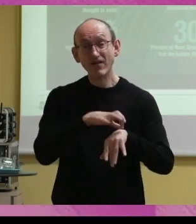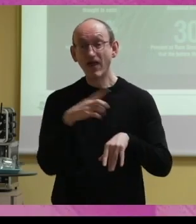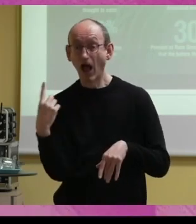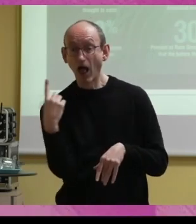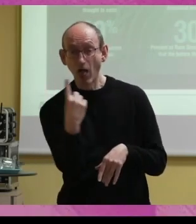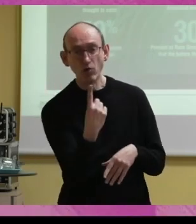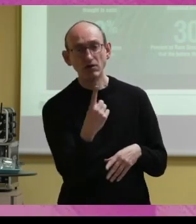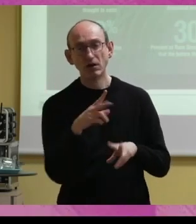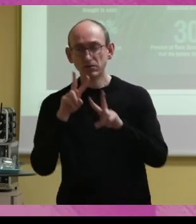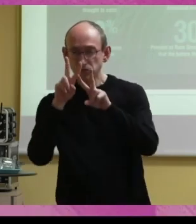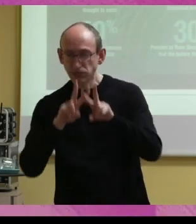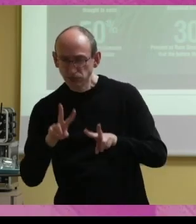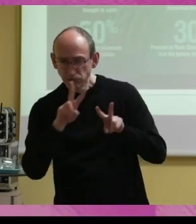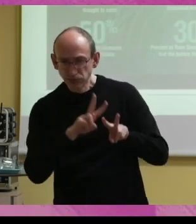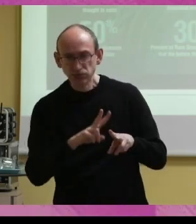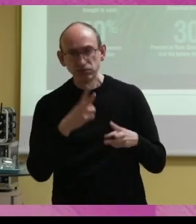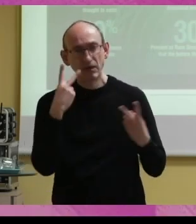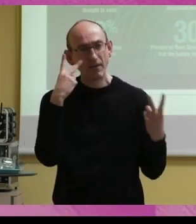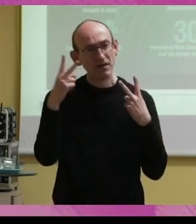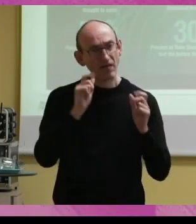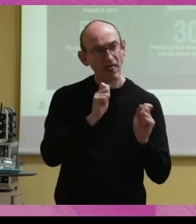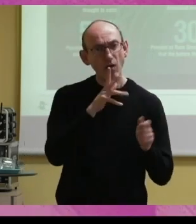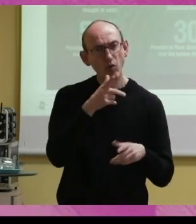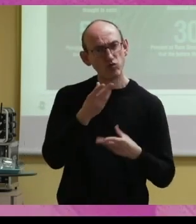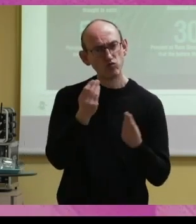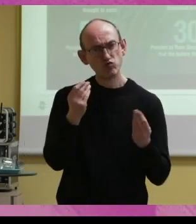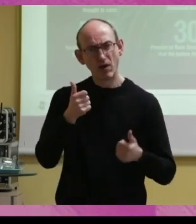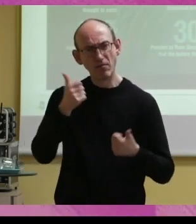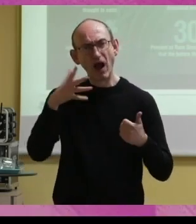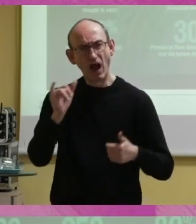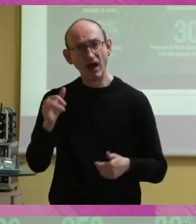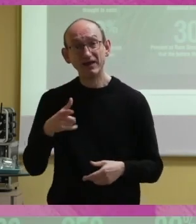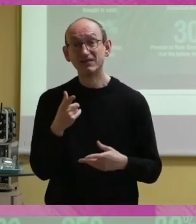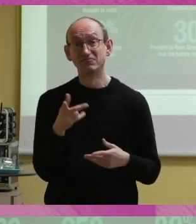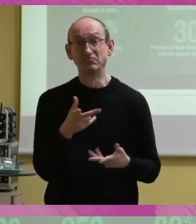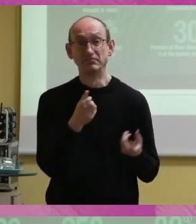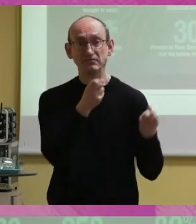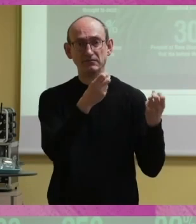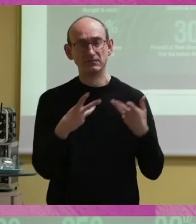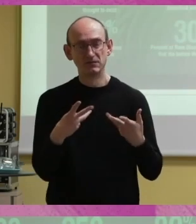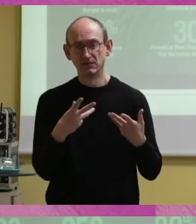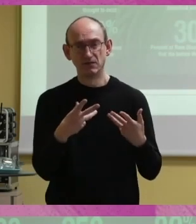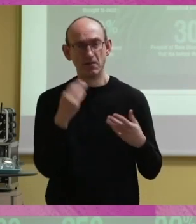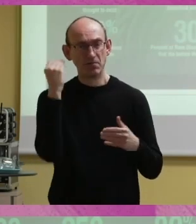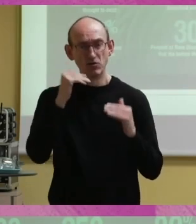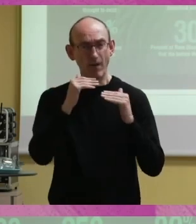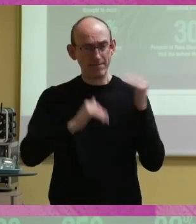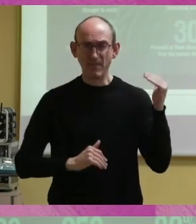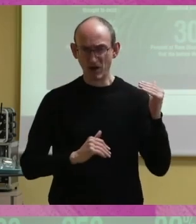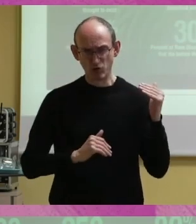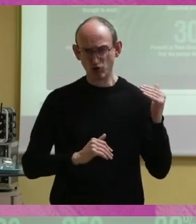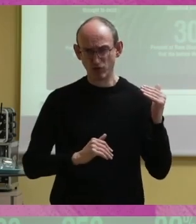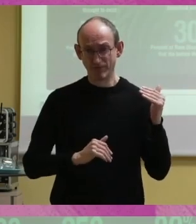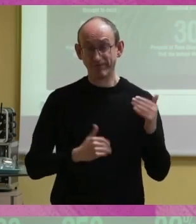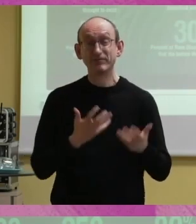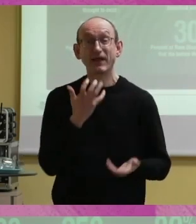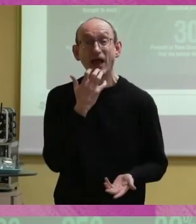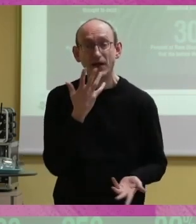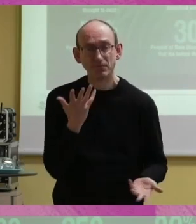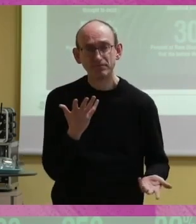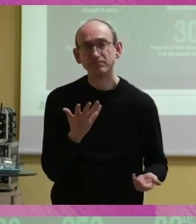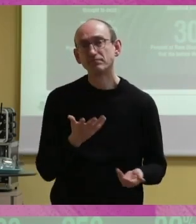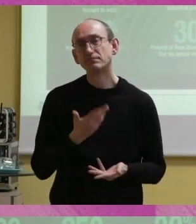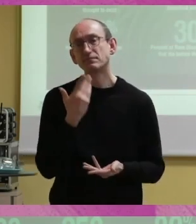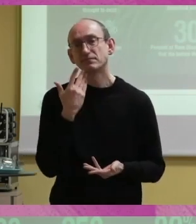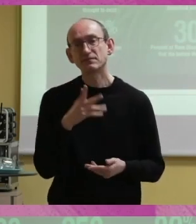identificarlas, visualizarlas, porque hay muchas más. Por lo tanto, algunos de estos números también están infraestimados. Por ejemplo, cuando decimos que